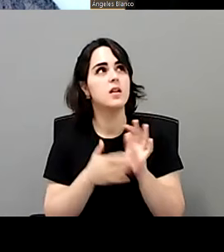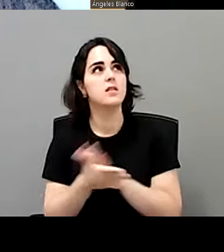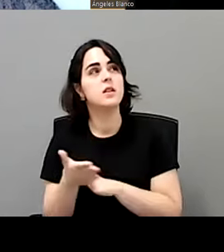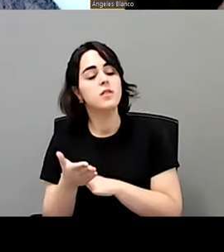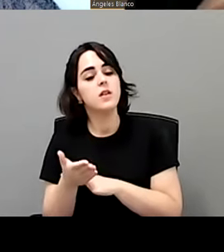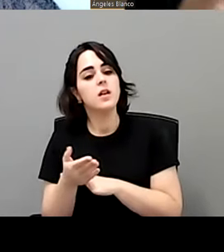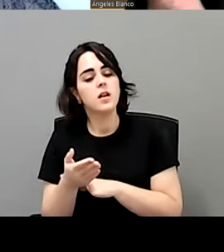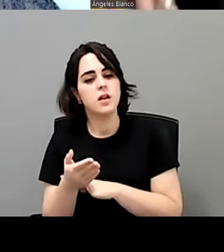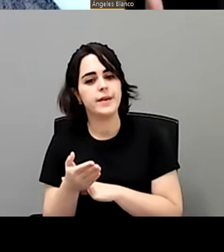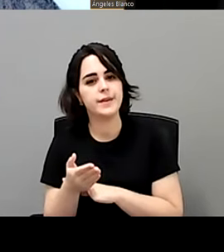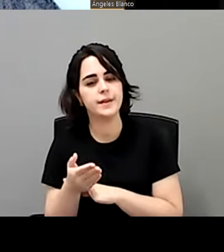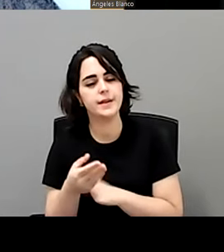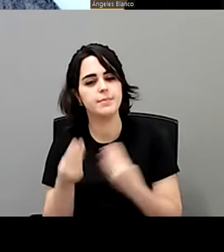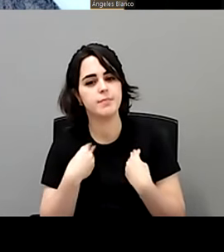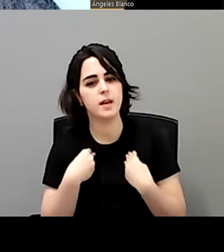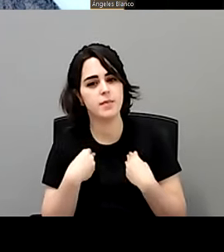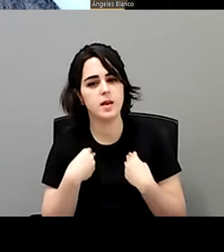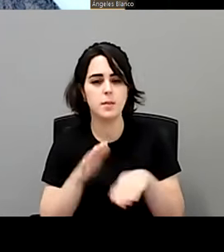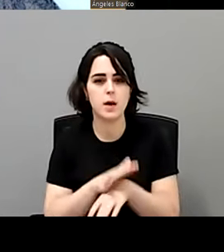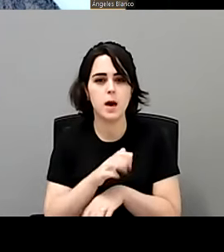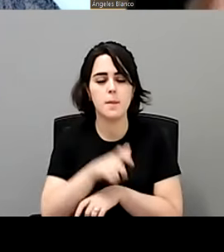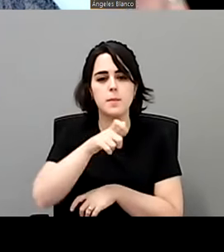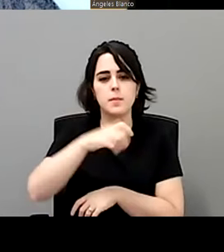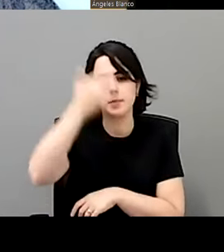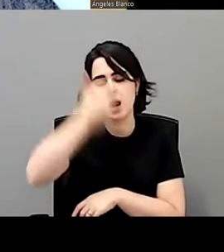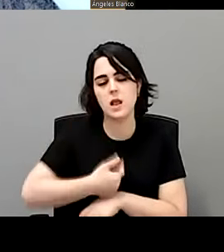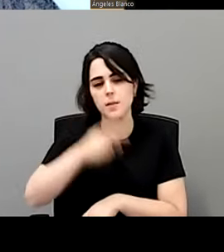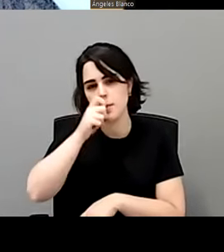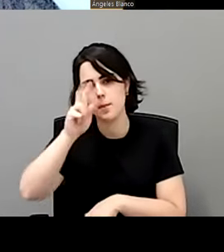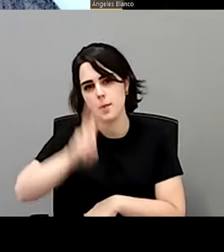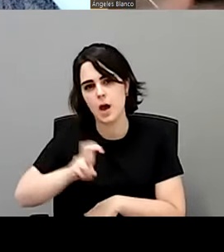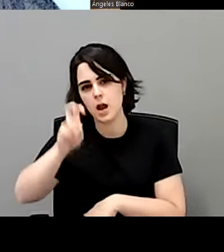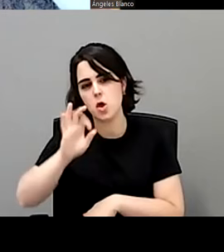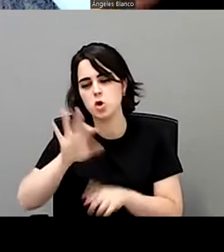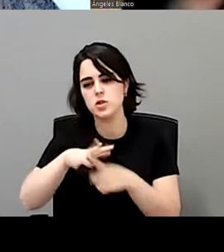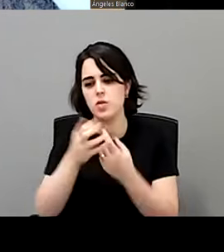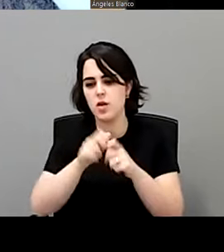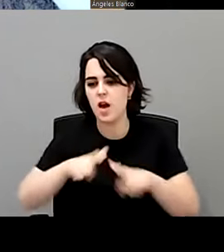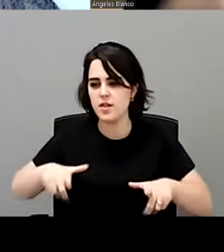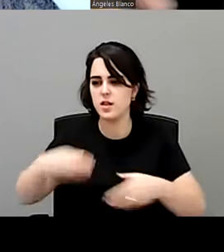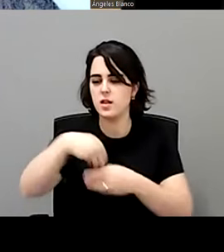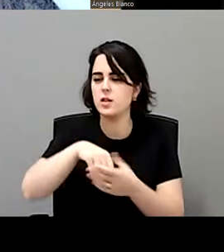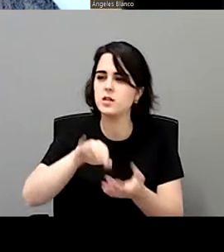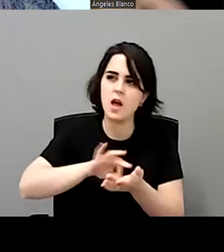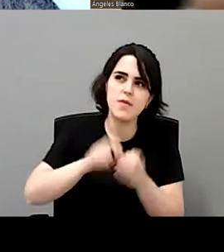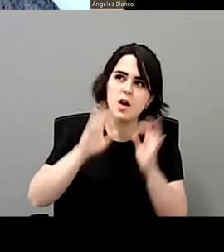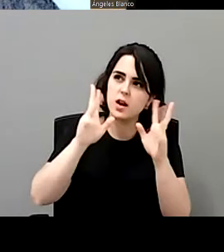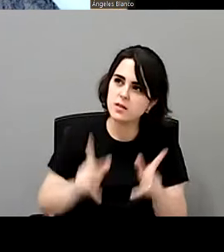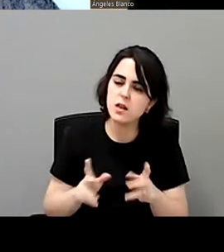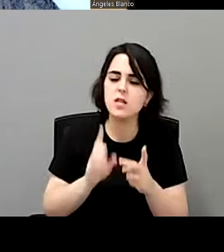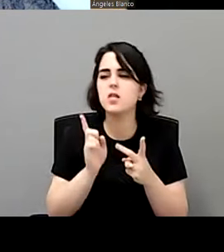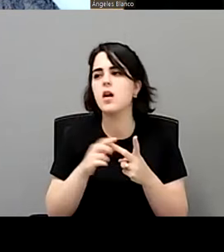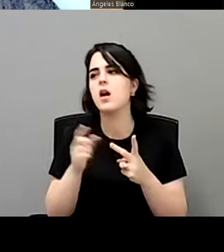valen realmente viviendas a las personas con parálisis cerebral o soluciones habitacionales donde podemos incluir todo? Servicios residenciales,